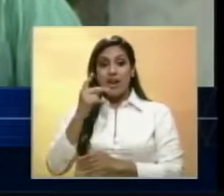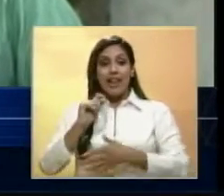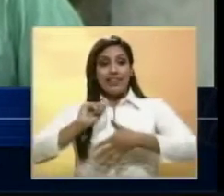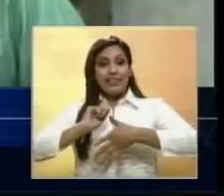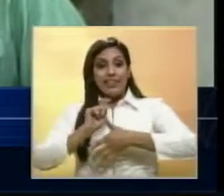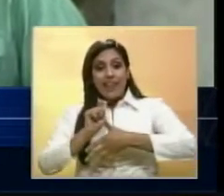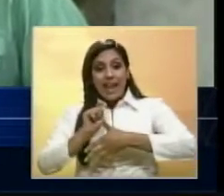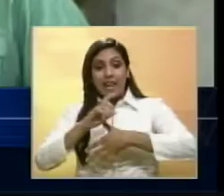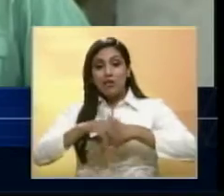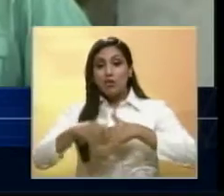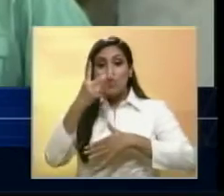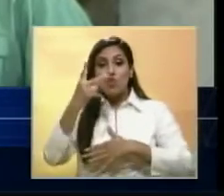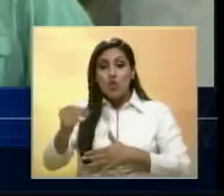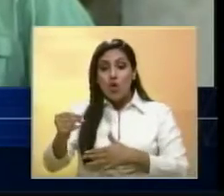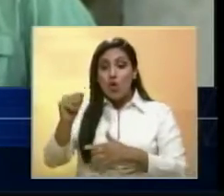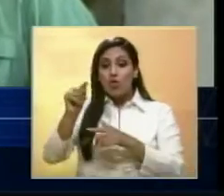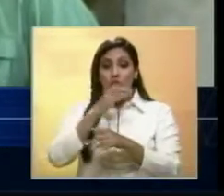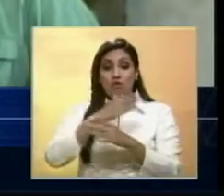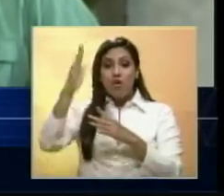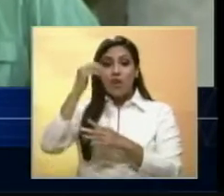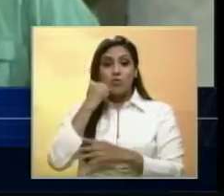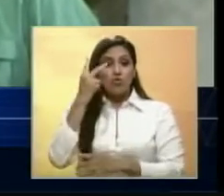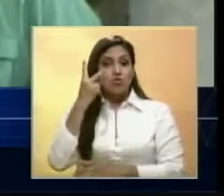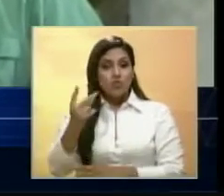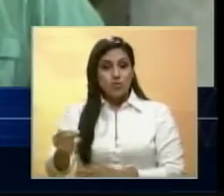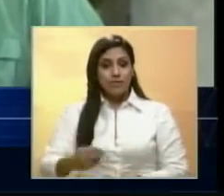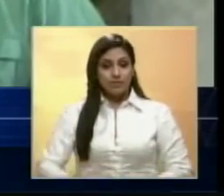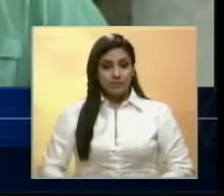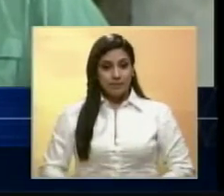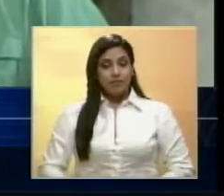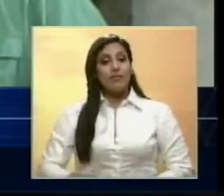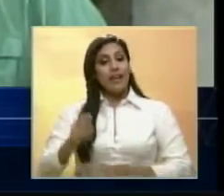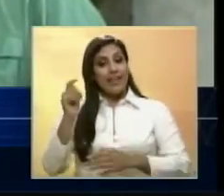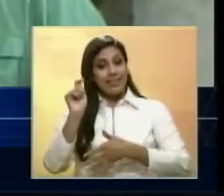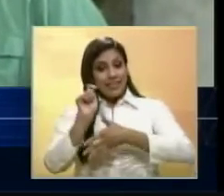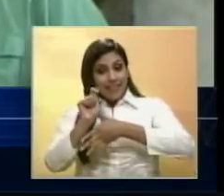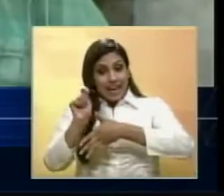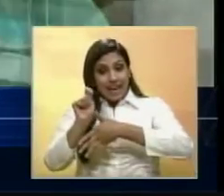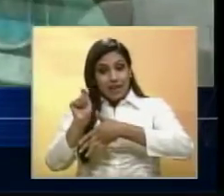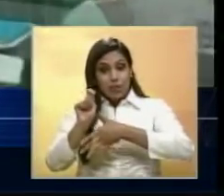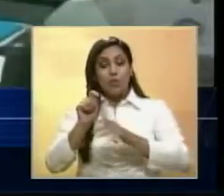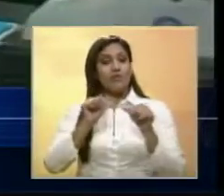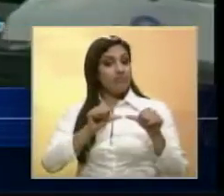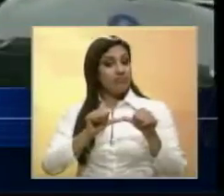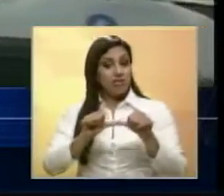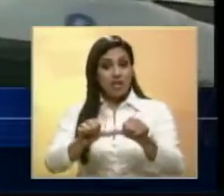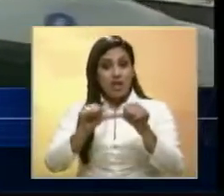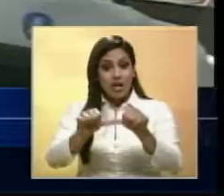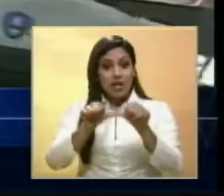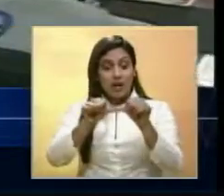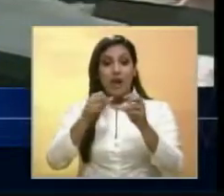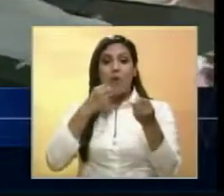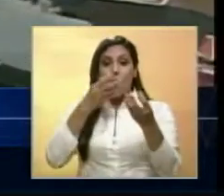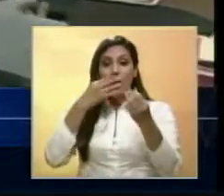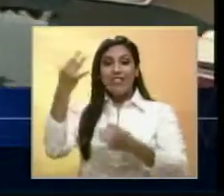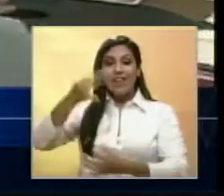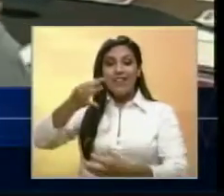Telesur. Anótelo, no van a desaparecer a Telesur. Telesur se irá llevando la